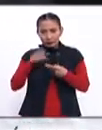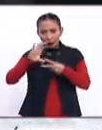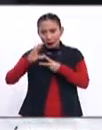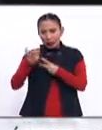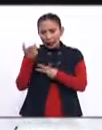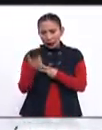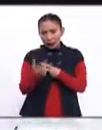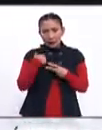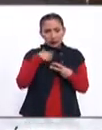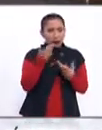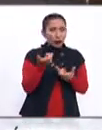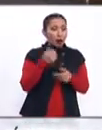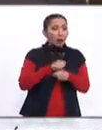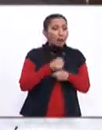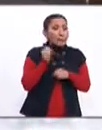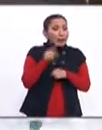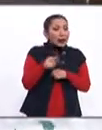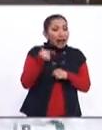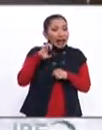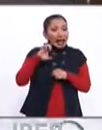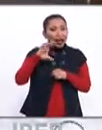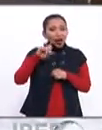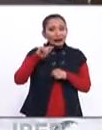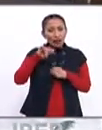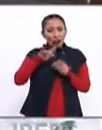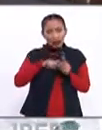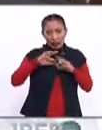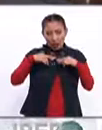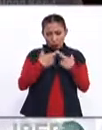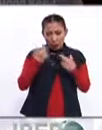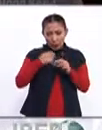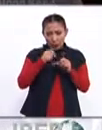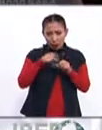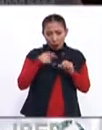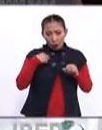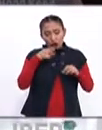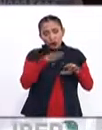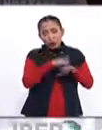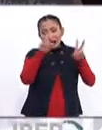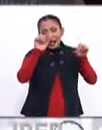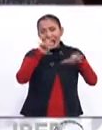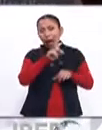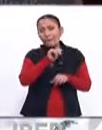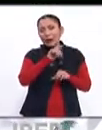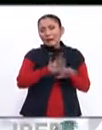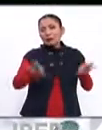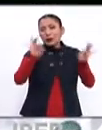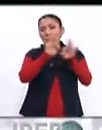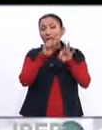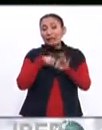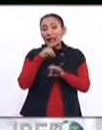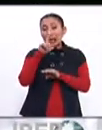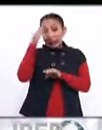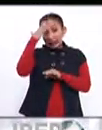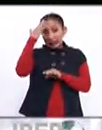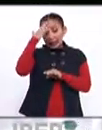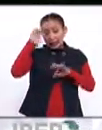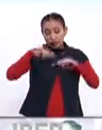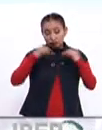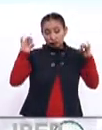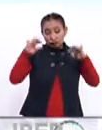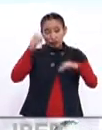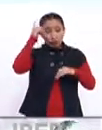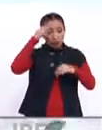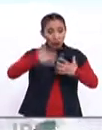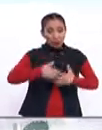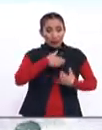comité económico y el comité sobre ecotecnología. De las reuniones que se realizan en torno a la APEC, la más importante es la de líderes, que reúne a